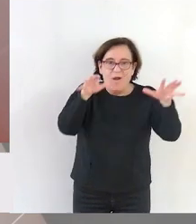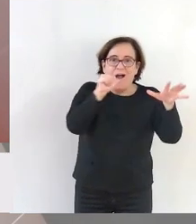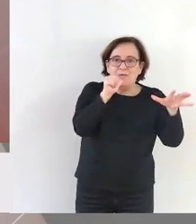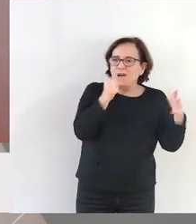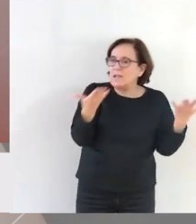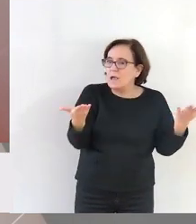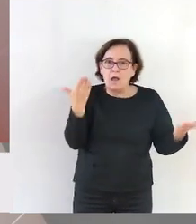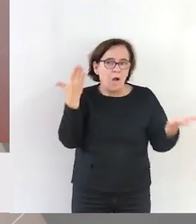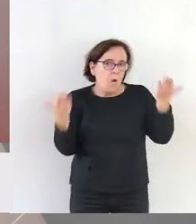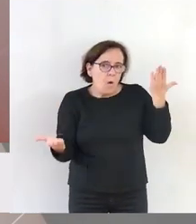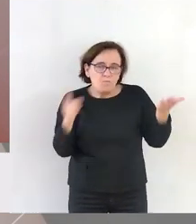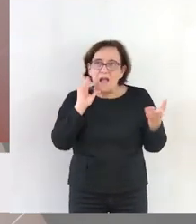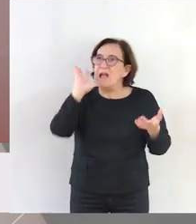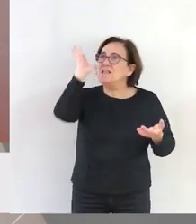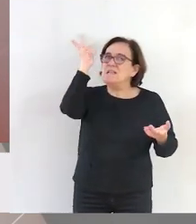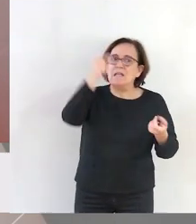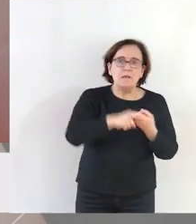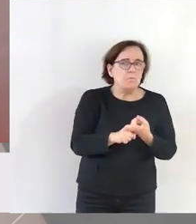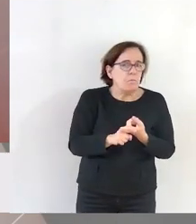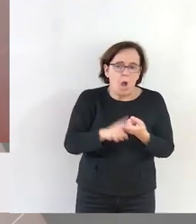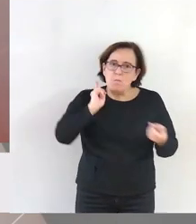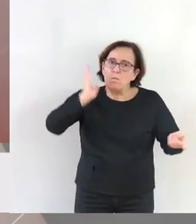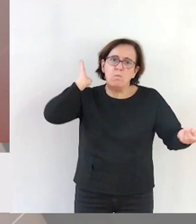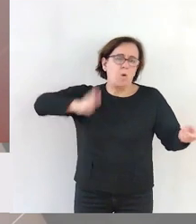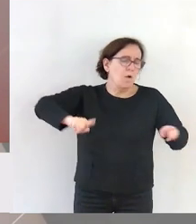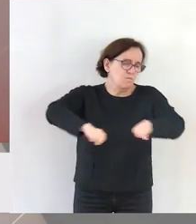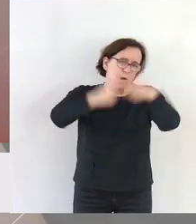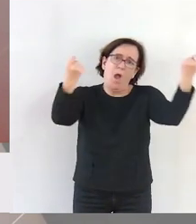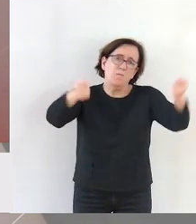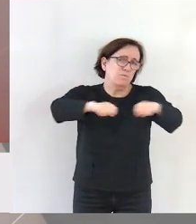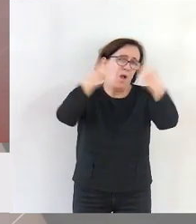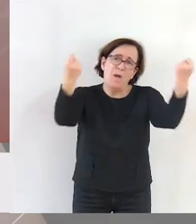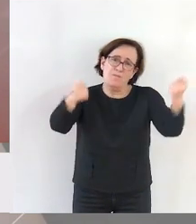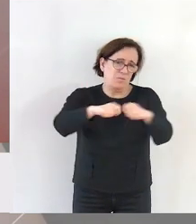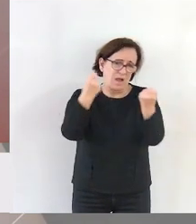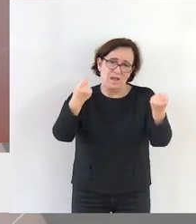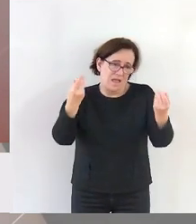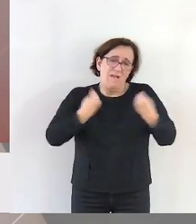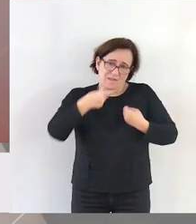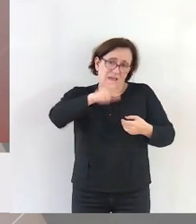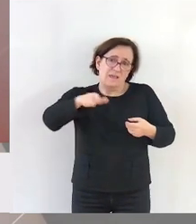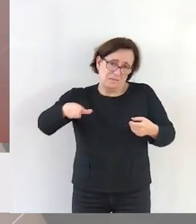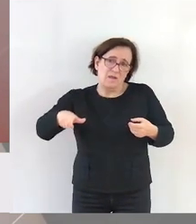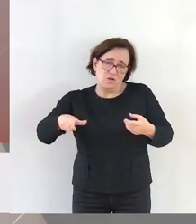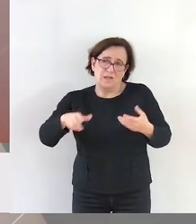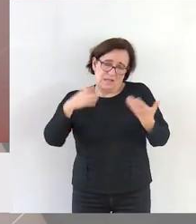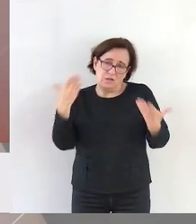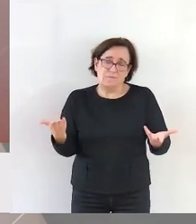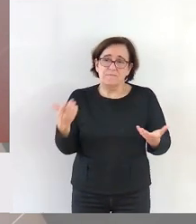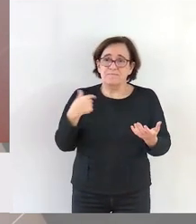cuenta hasta qué punto el clima está perturbando destruyendo eh la vida de las personas